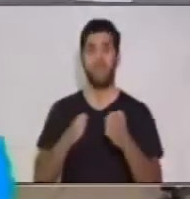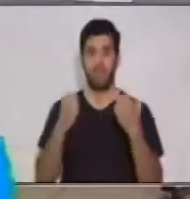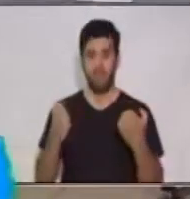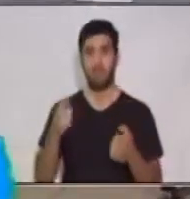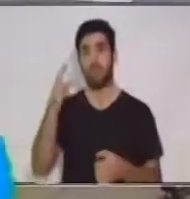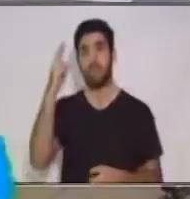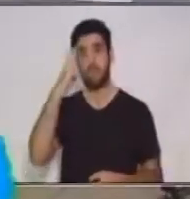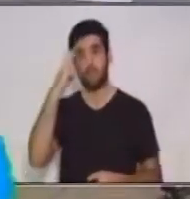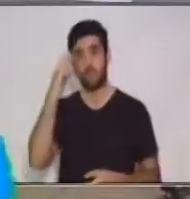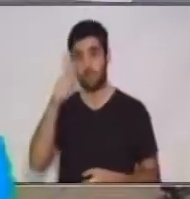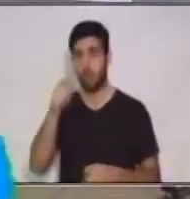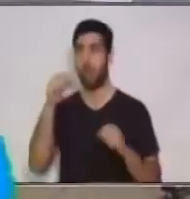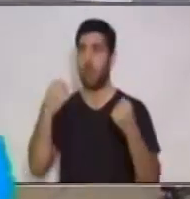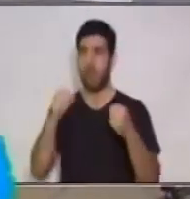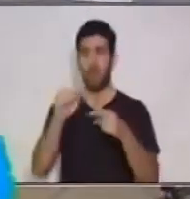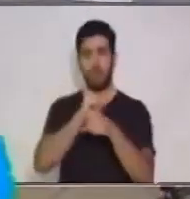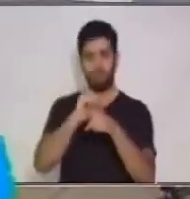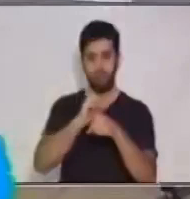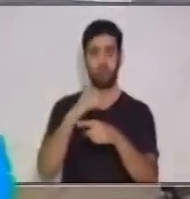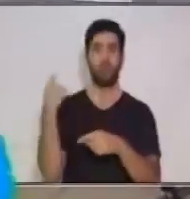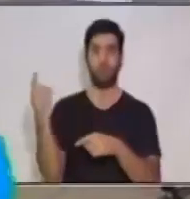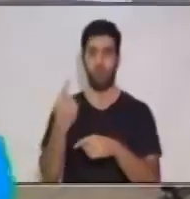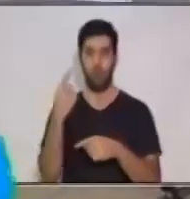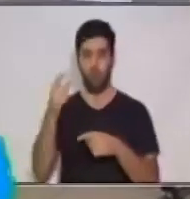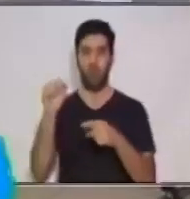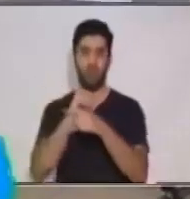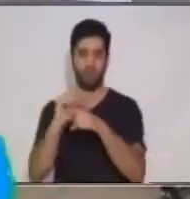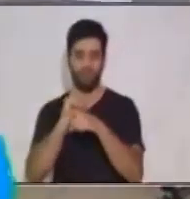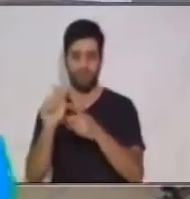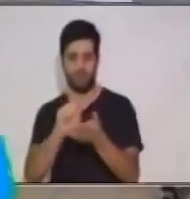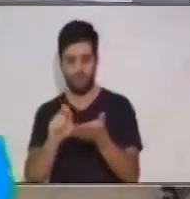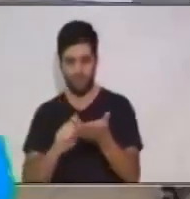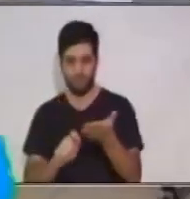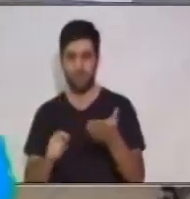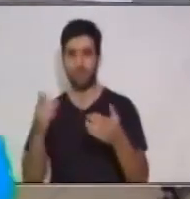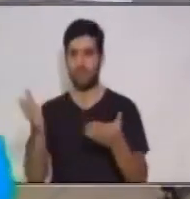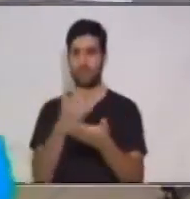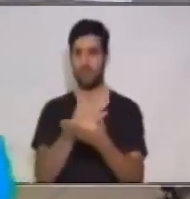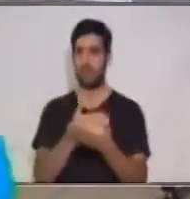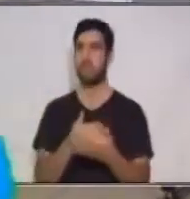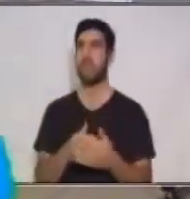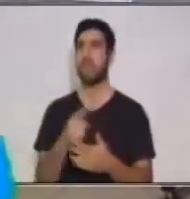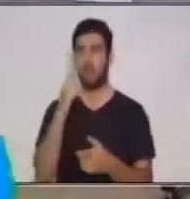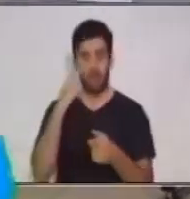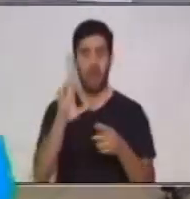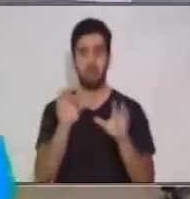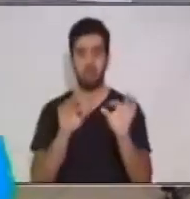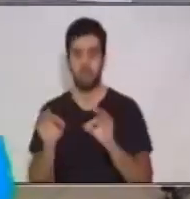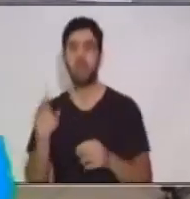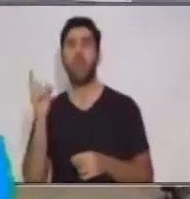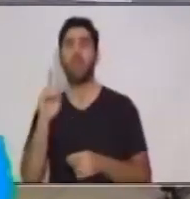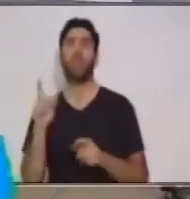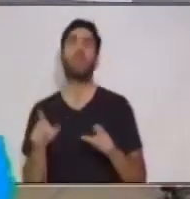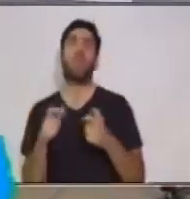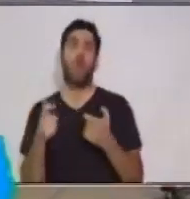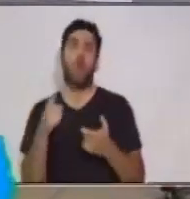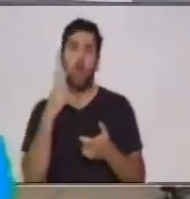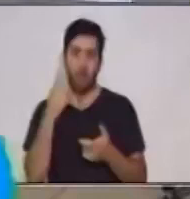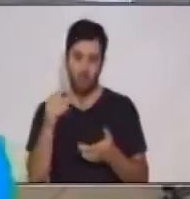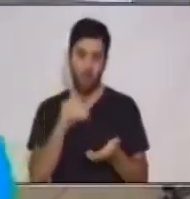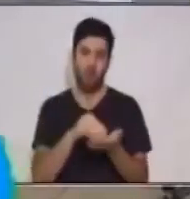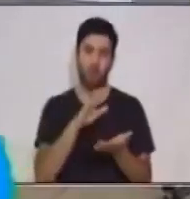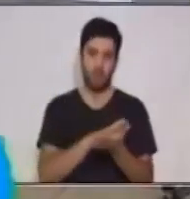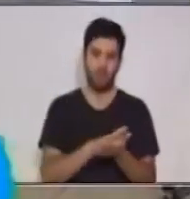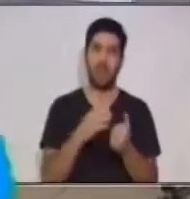te recuerdo que debes trabajar tus ejercicios de la guía de autoaprendizaje y poder identificar en dónde vas a